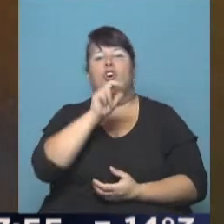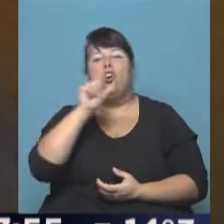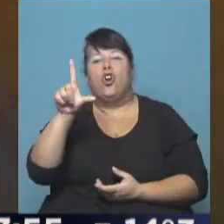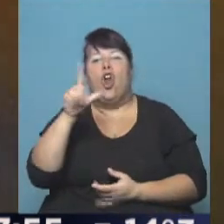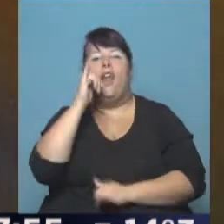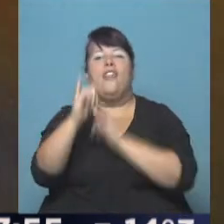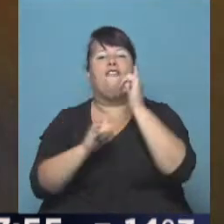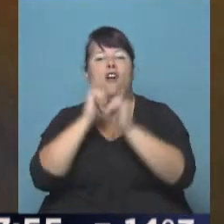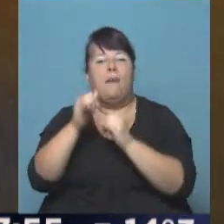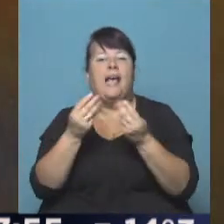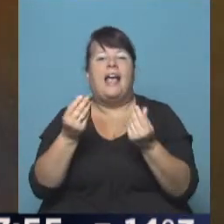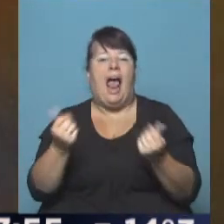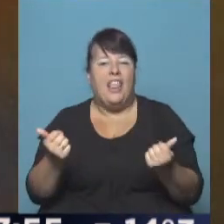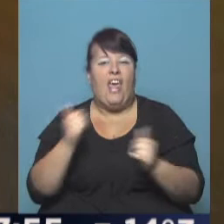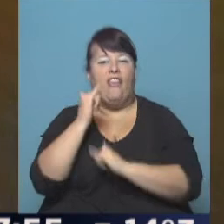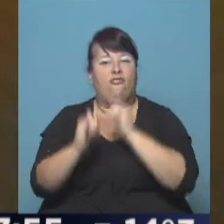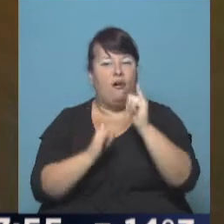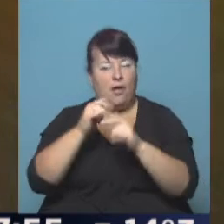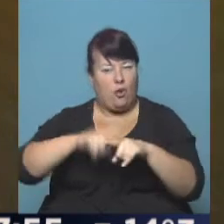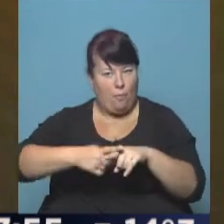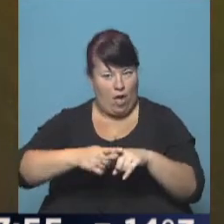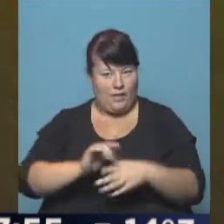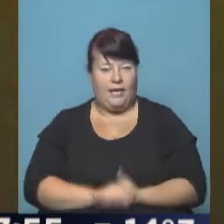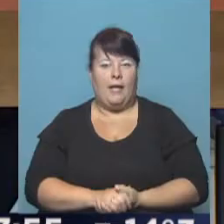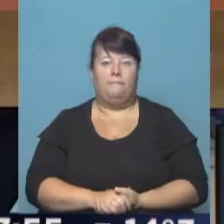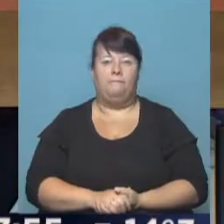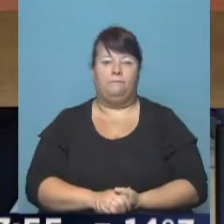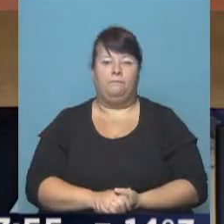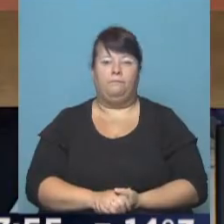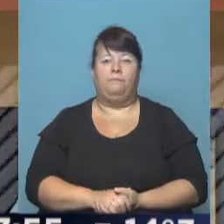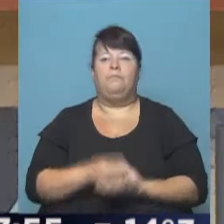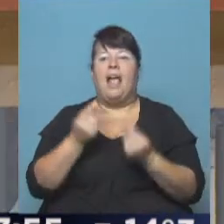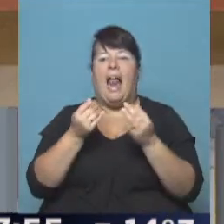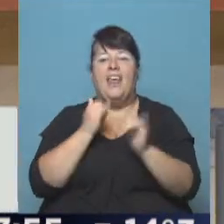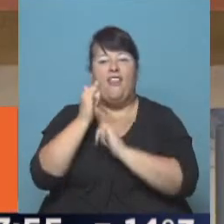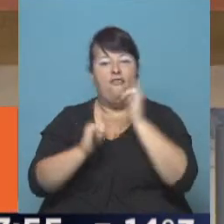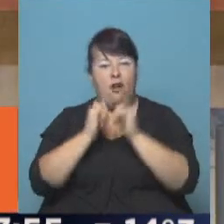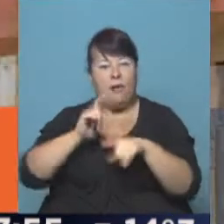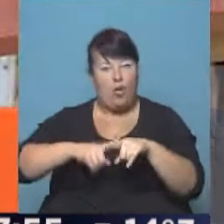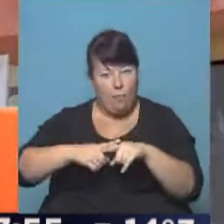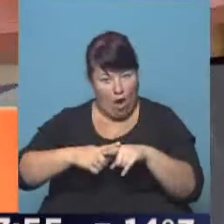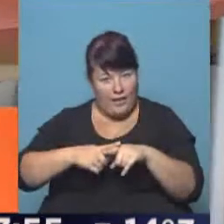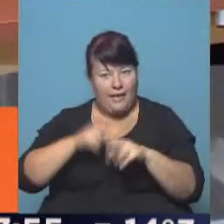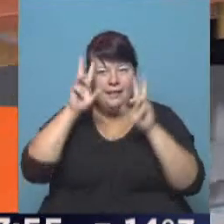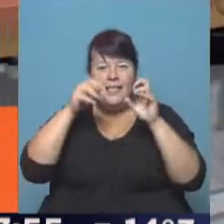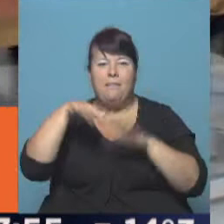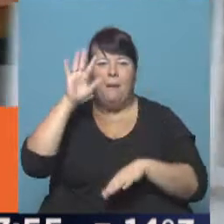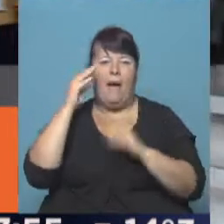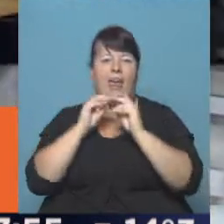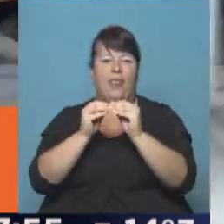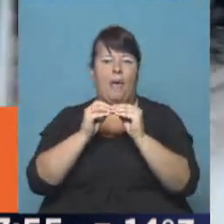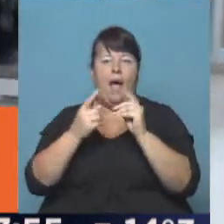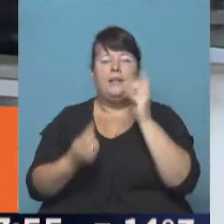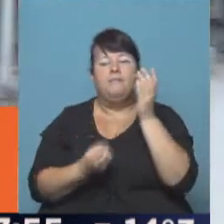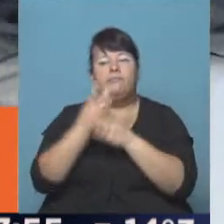la información y la calidad de la información política. La calidad de la información de la política fue el eje del debate que